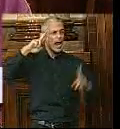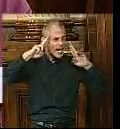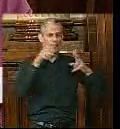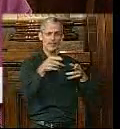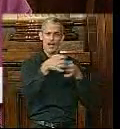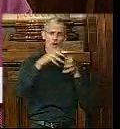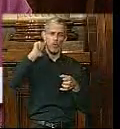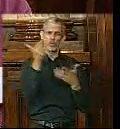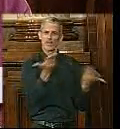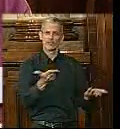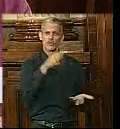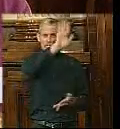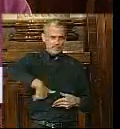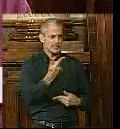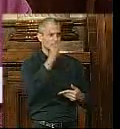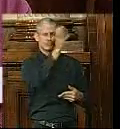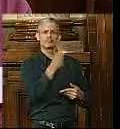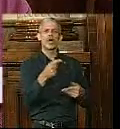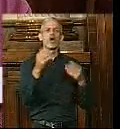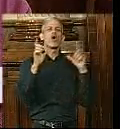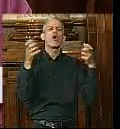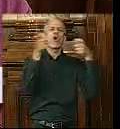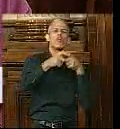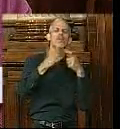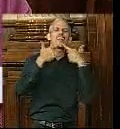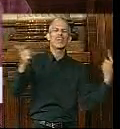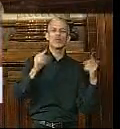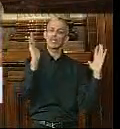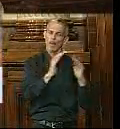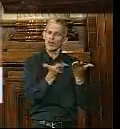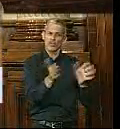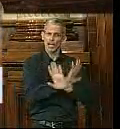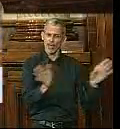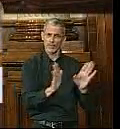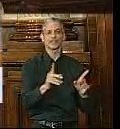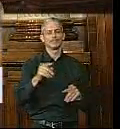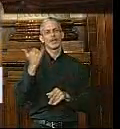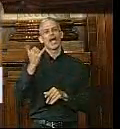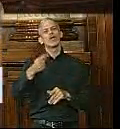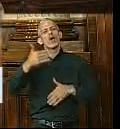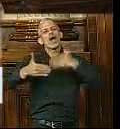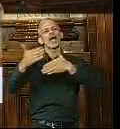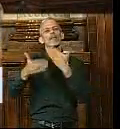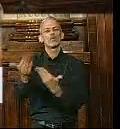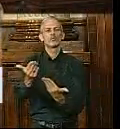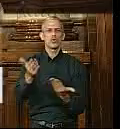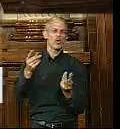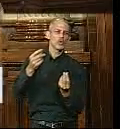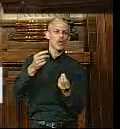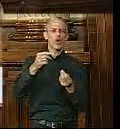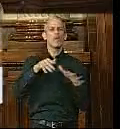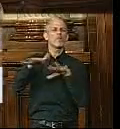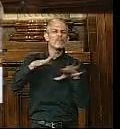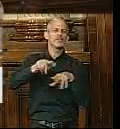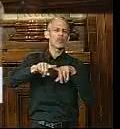respetar a esta comunidad lingüística minoritaria. Hay en la evolución de los movimientos sociales, de los